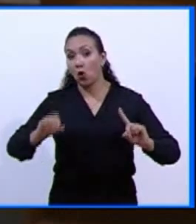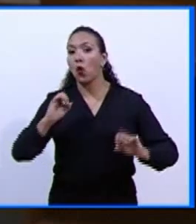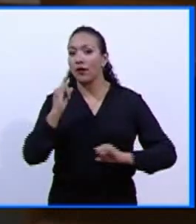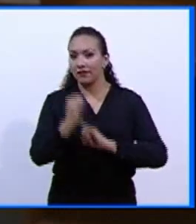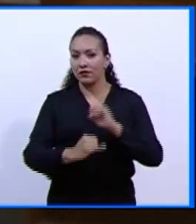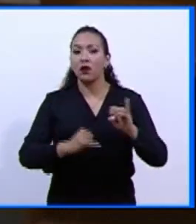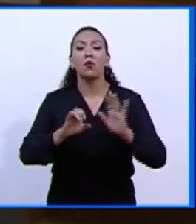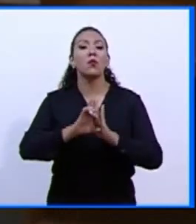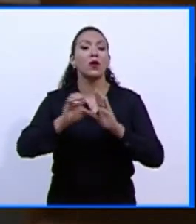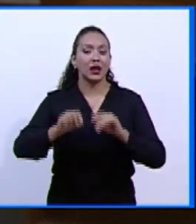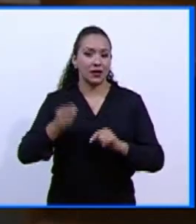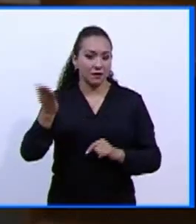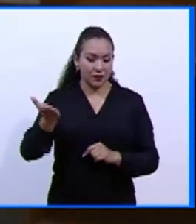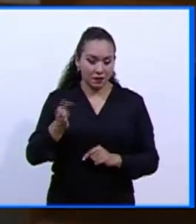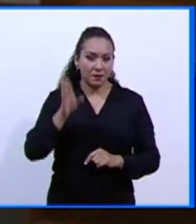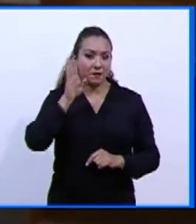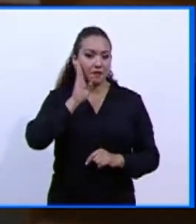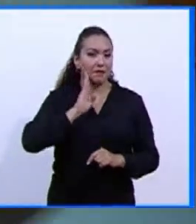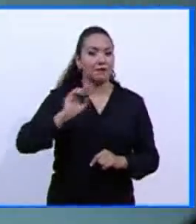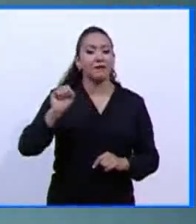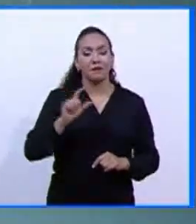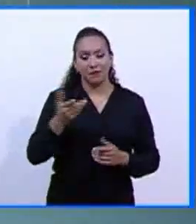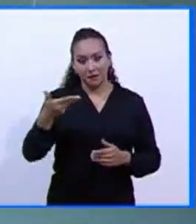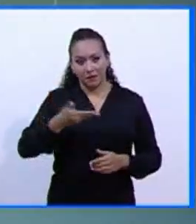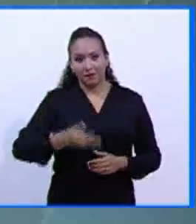lo solicita la ministra Batres.